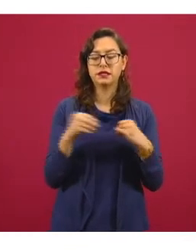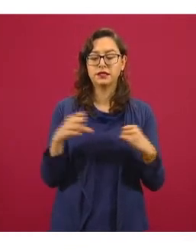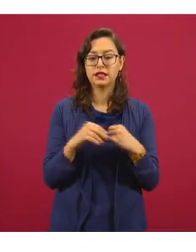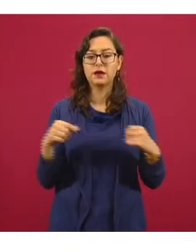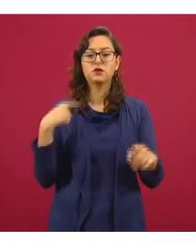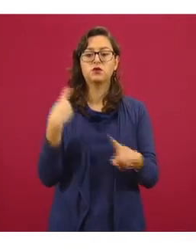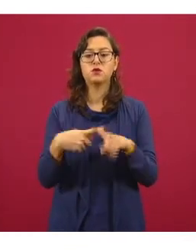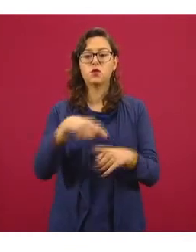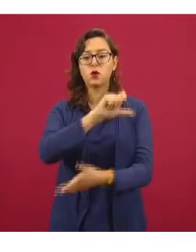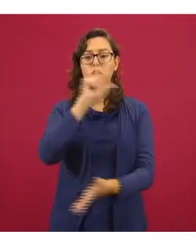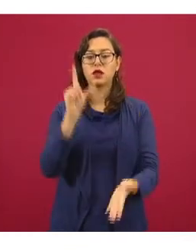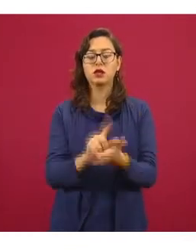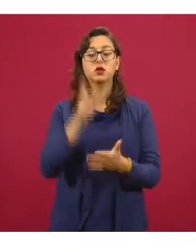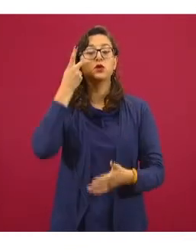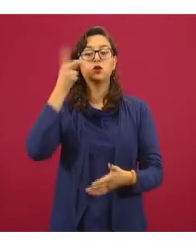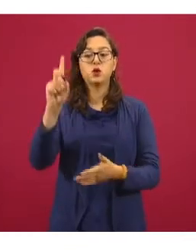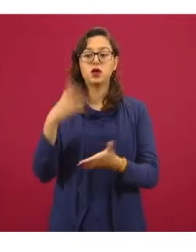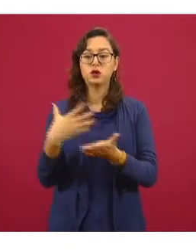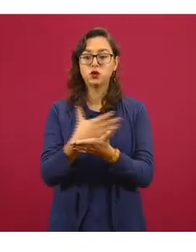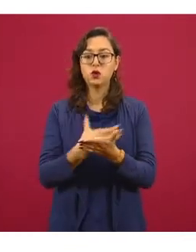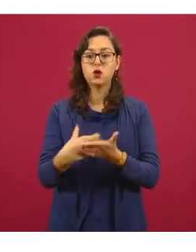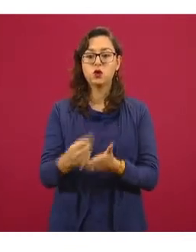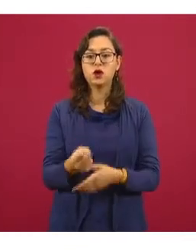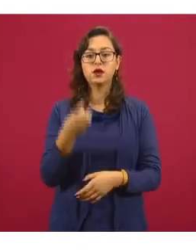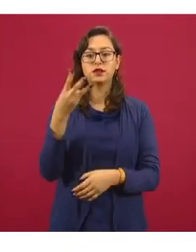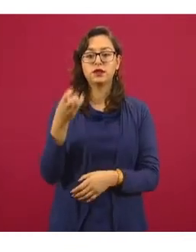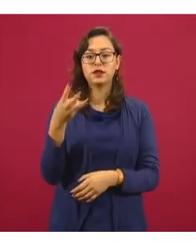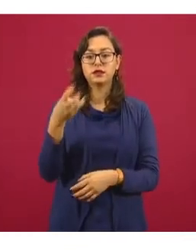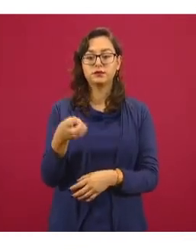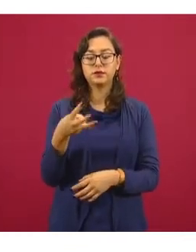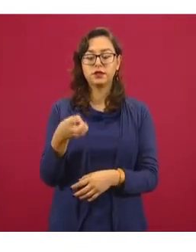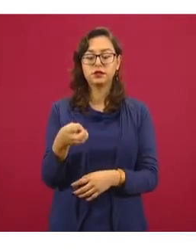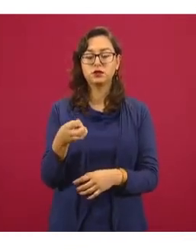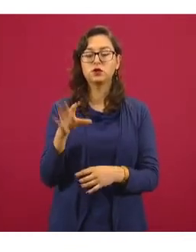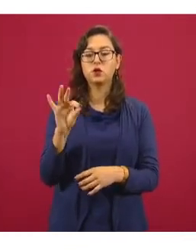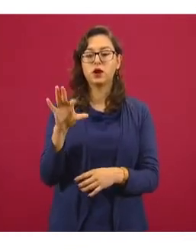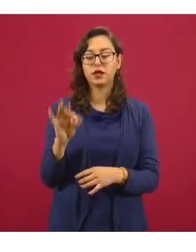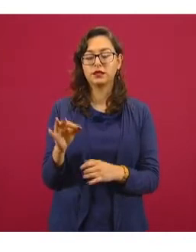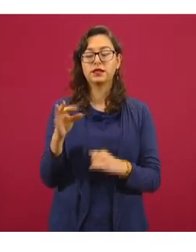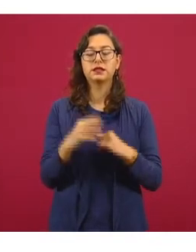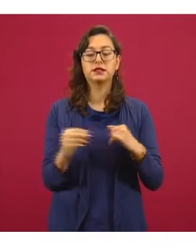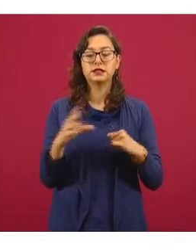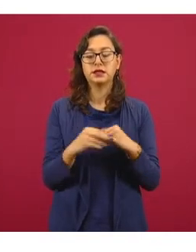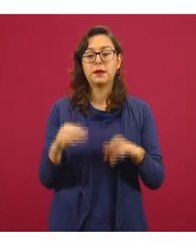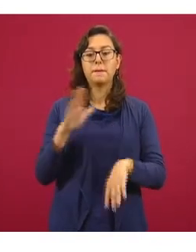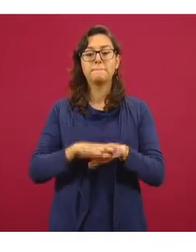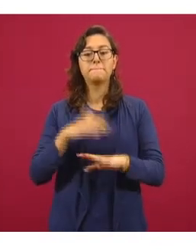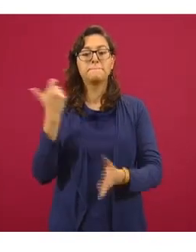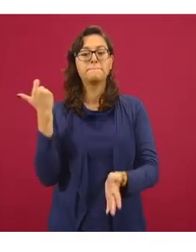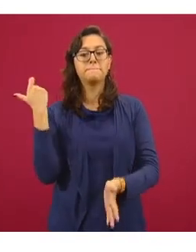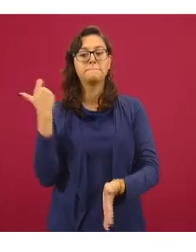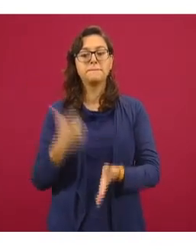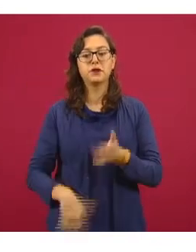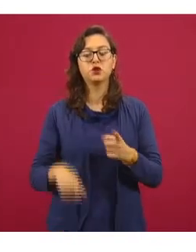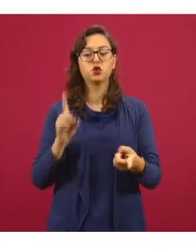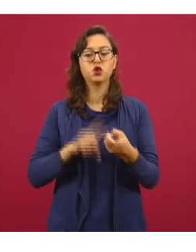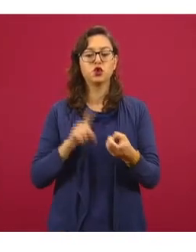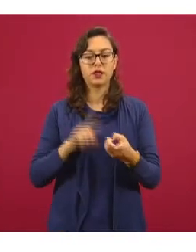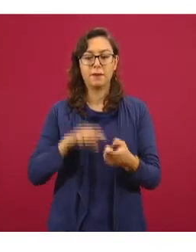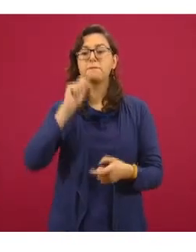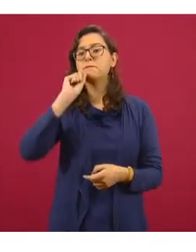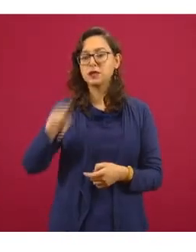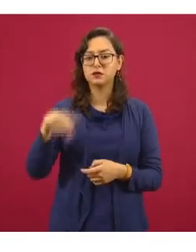por litro, un margen de 3 pesos con 40 centavos, la opción más cara. Y la más barata en Alvarado,